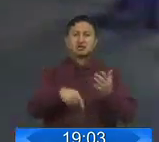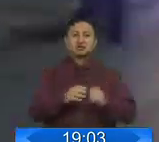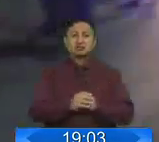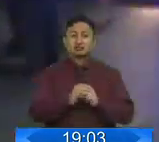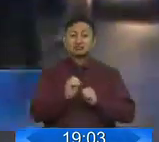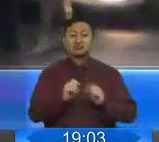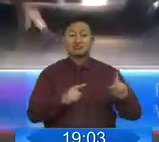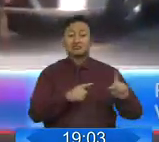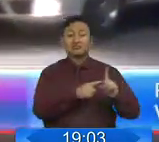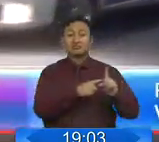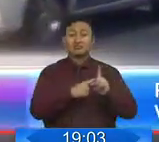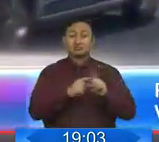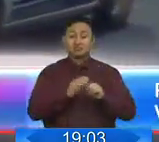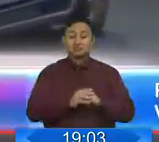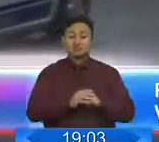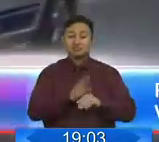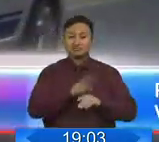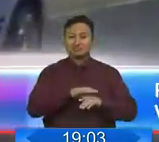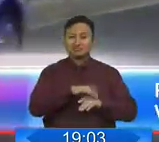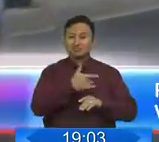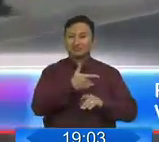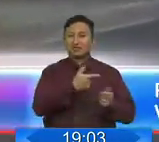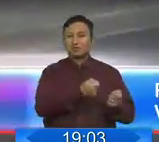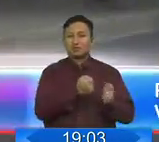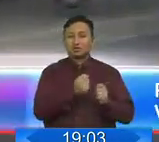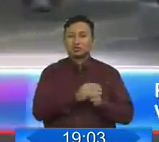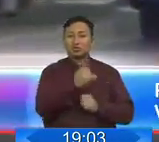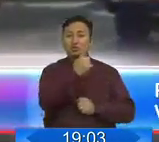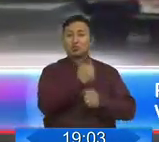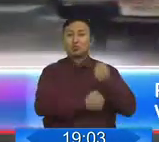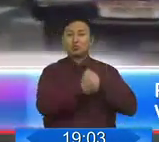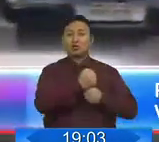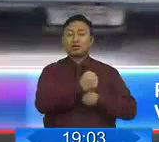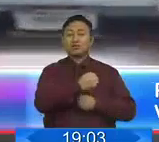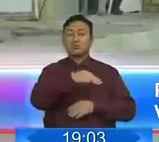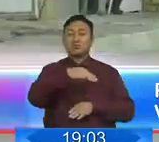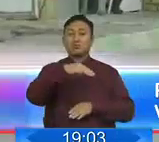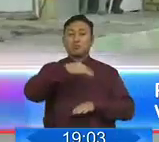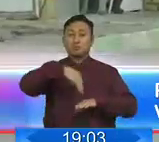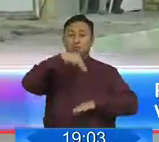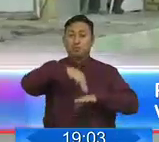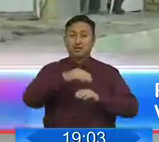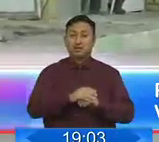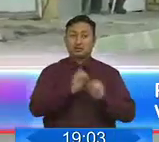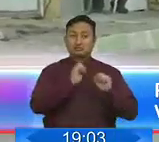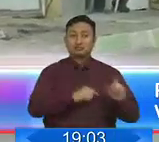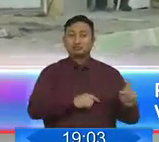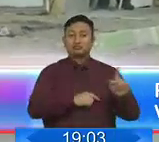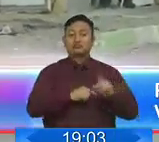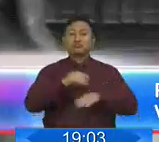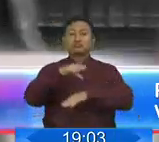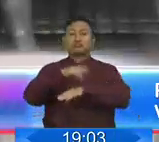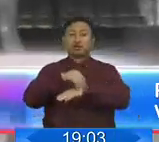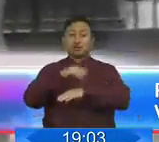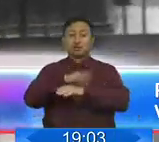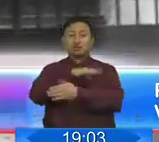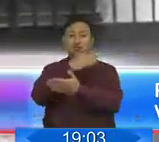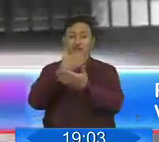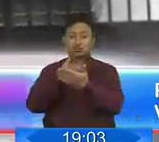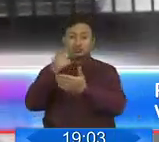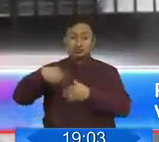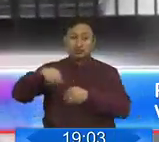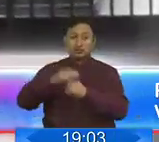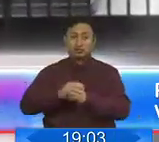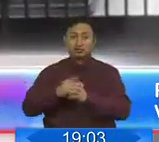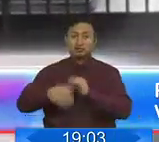víctima aprovechando su vulnerabilidad habría ocurrido hace un año en la ciudad de Manta, desde donde la trasladó al cantón Quevedo, lugar donde habría sido tratada con